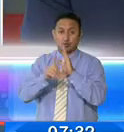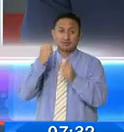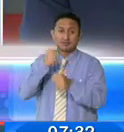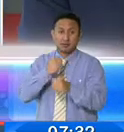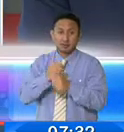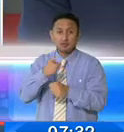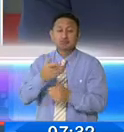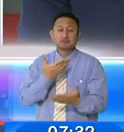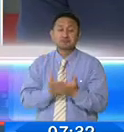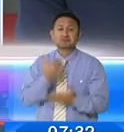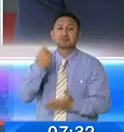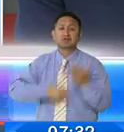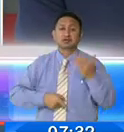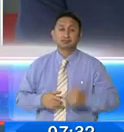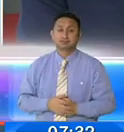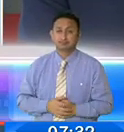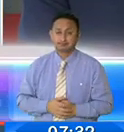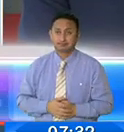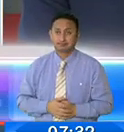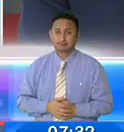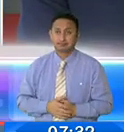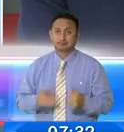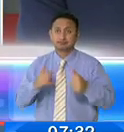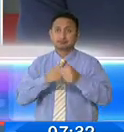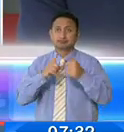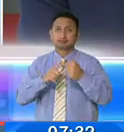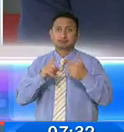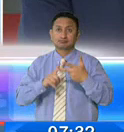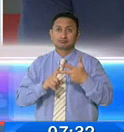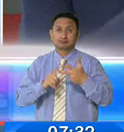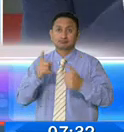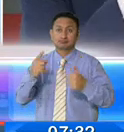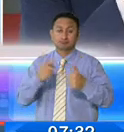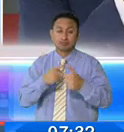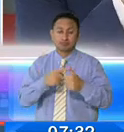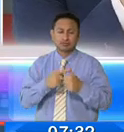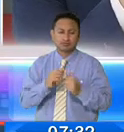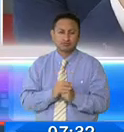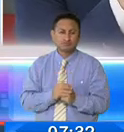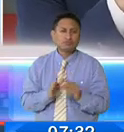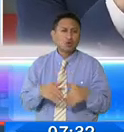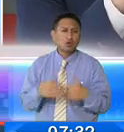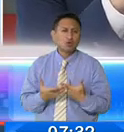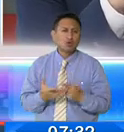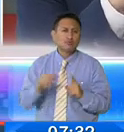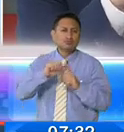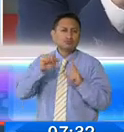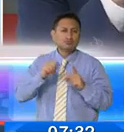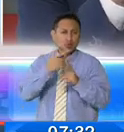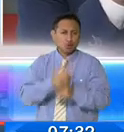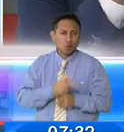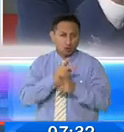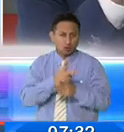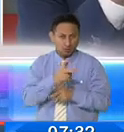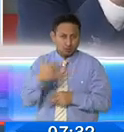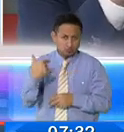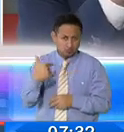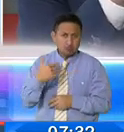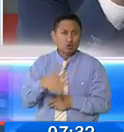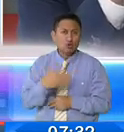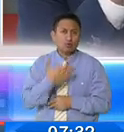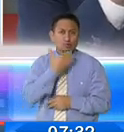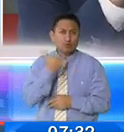plantea? Tres ejes importantes, Roberto. El primero es cómo mejoramos los sistemas de protección y las garantías. Ahí